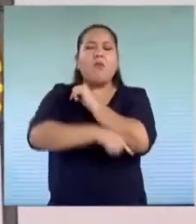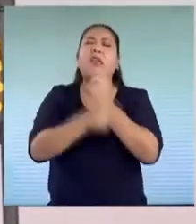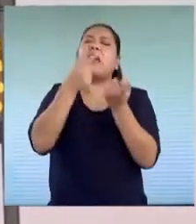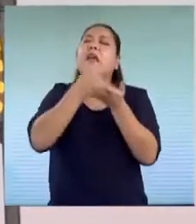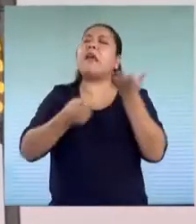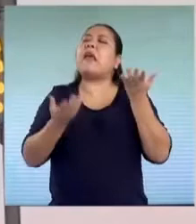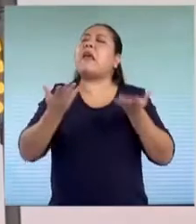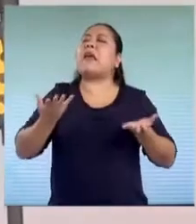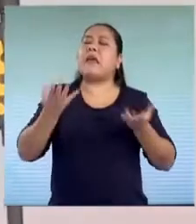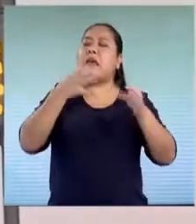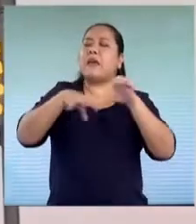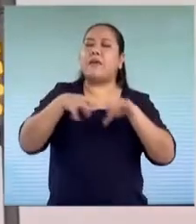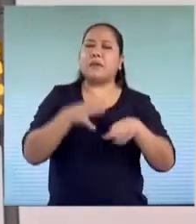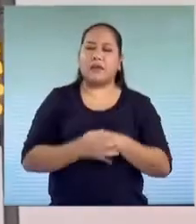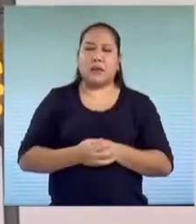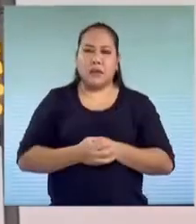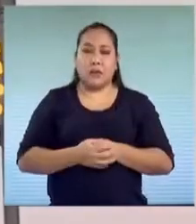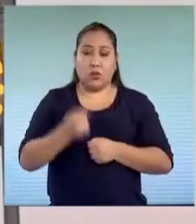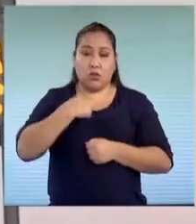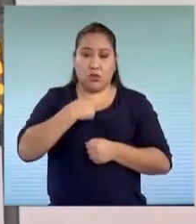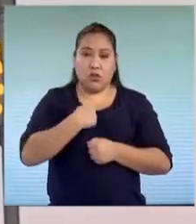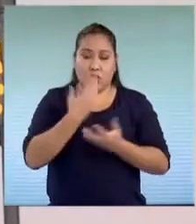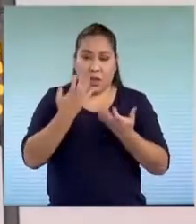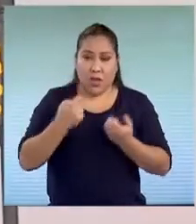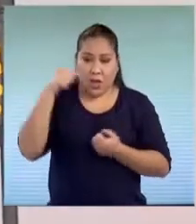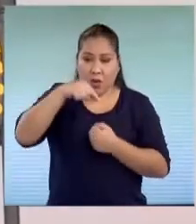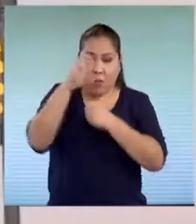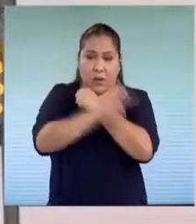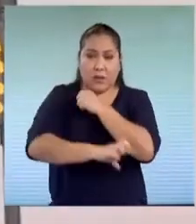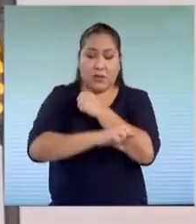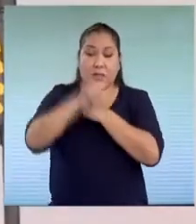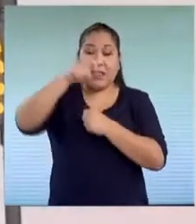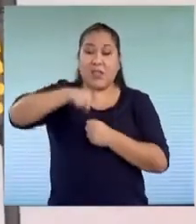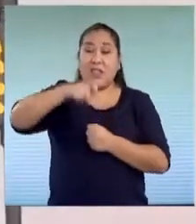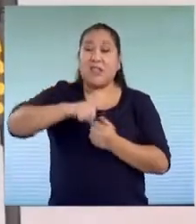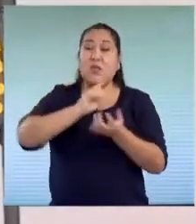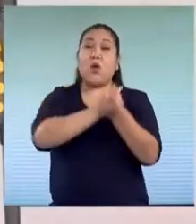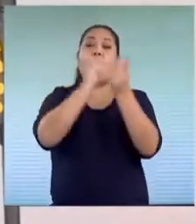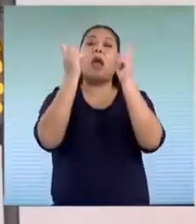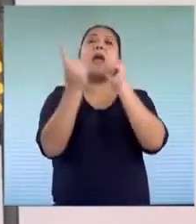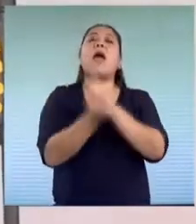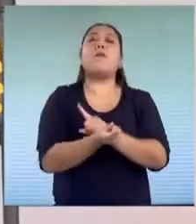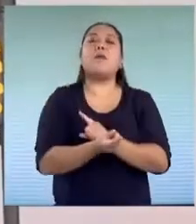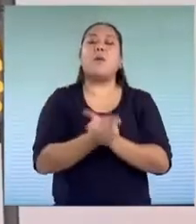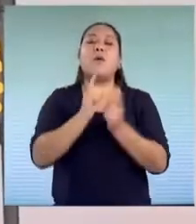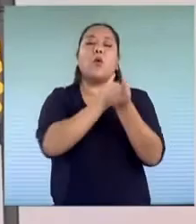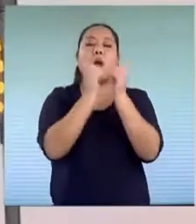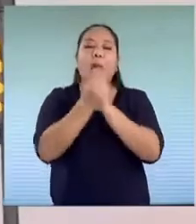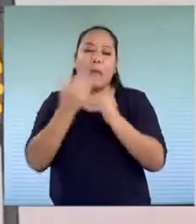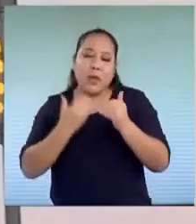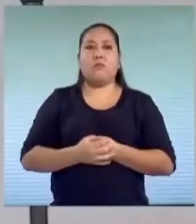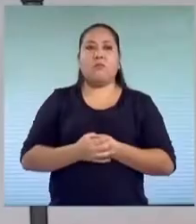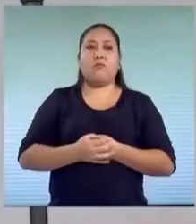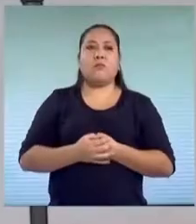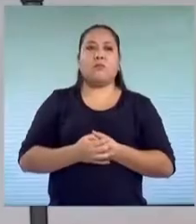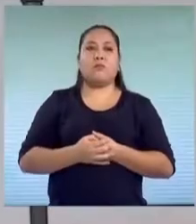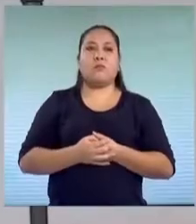porque lo que yo quiero para nuestro país es un cambio, pero un cambio hacia adelante.